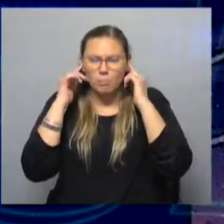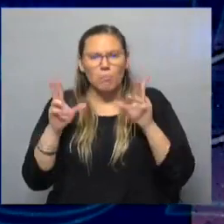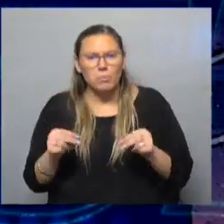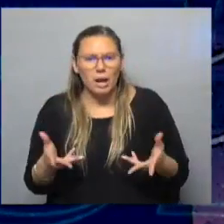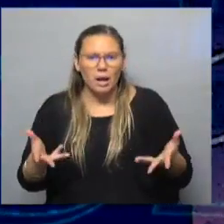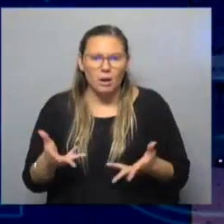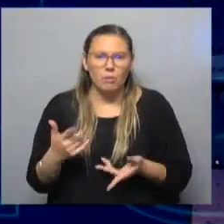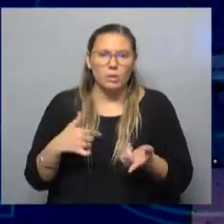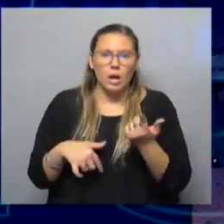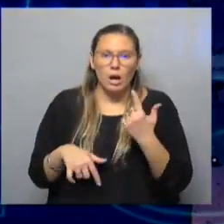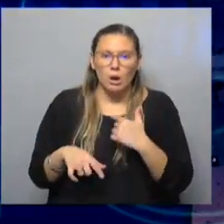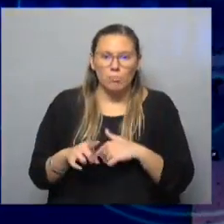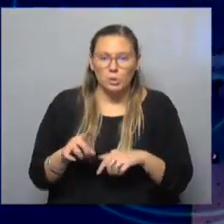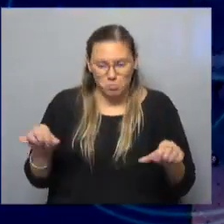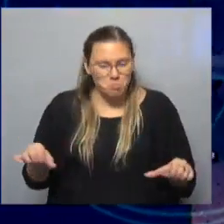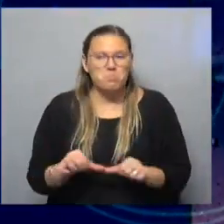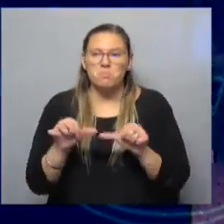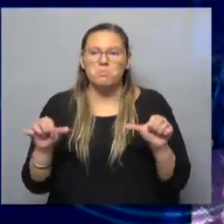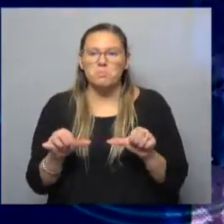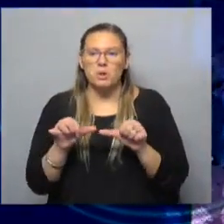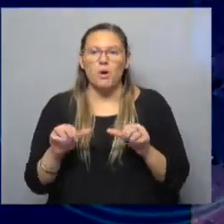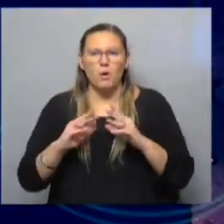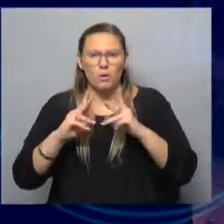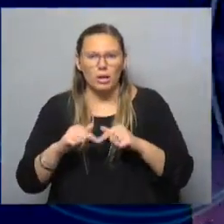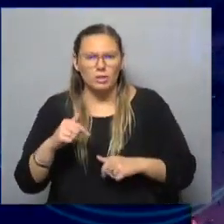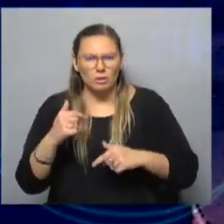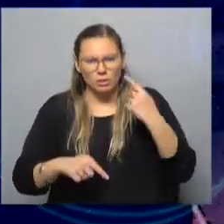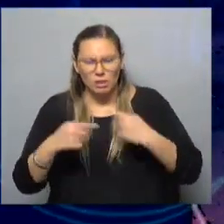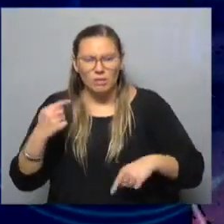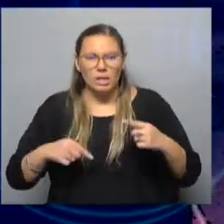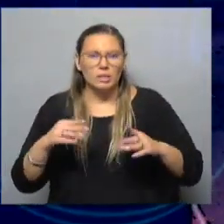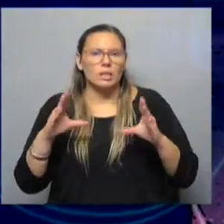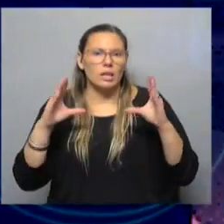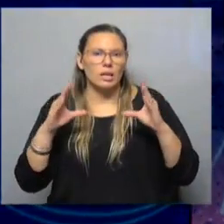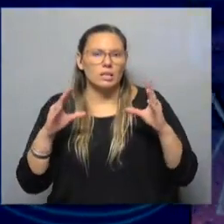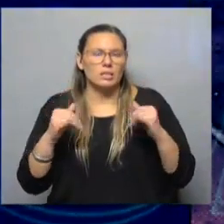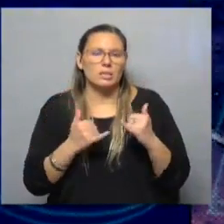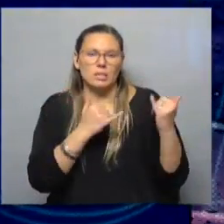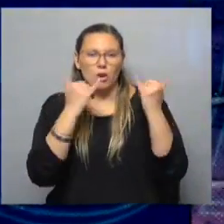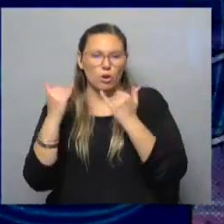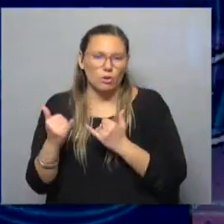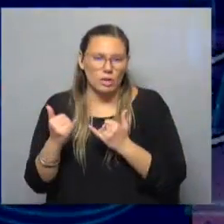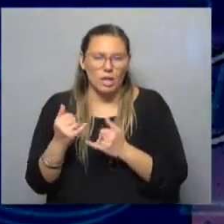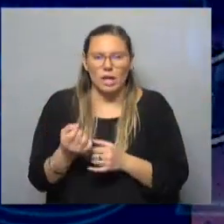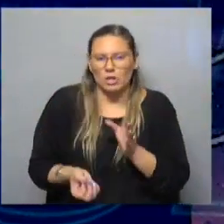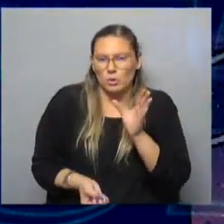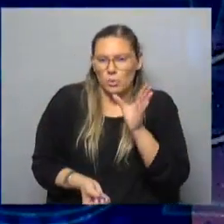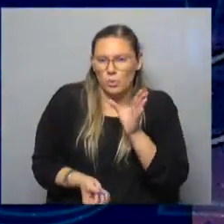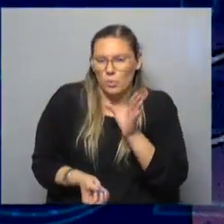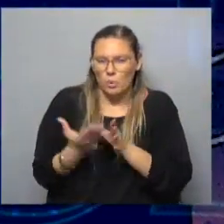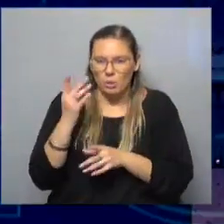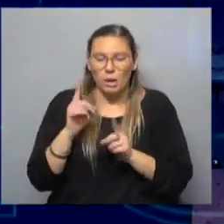Pero evidentemente lo llevó a cabo, ha organizado un montón de veladas amateur, también profesionales, y ahora está este evento a nivel